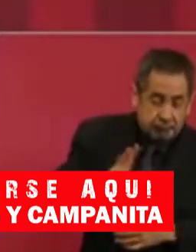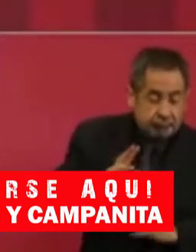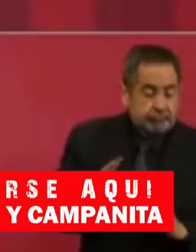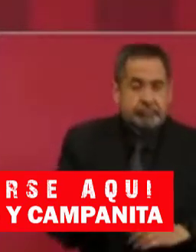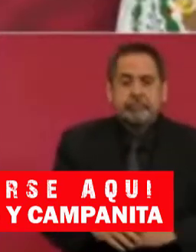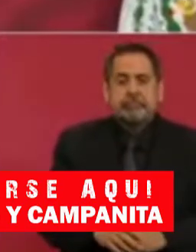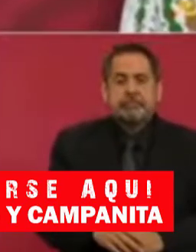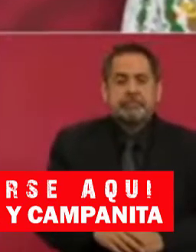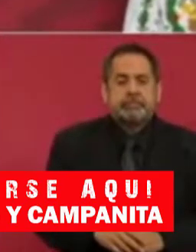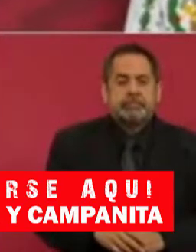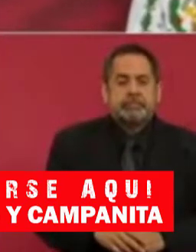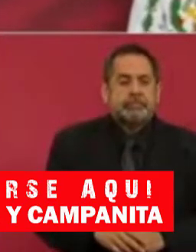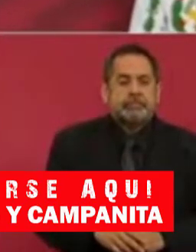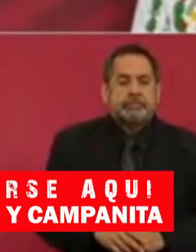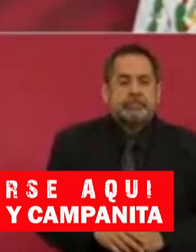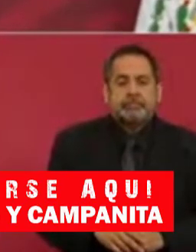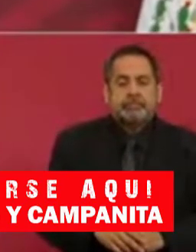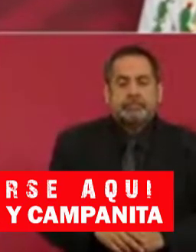Sí.